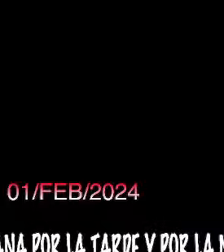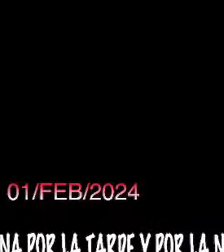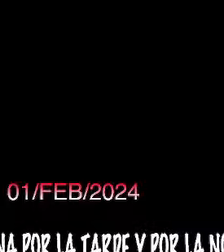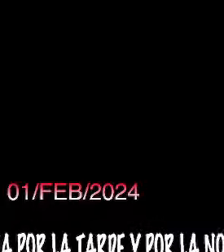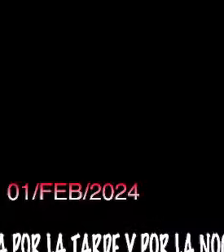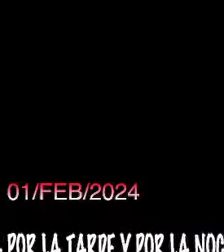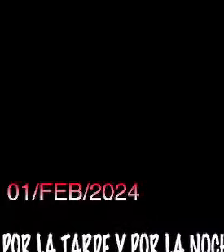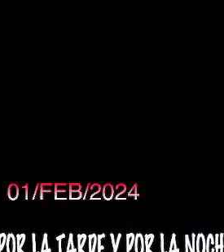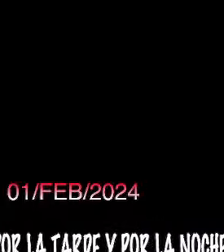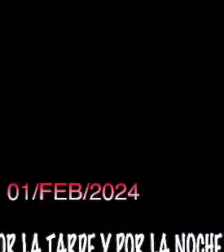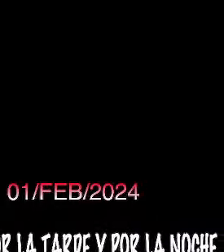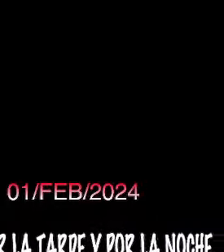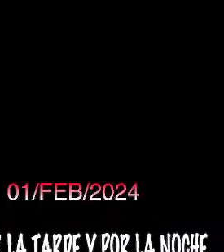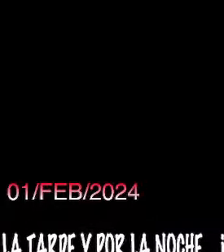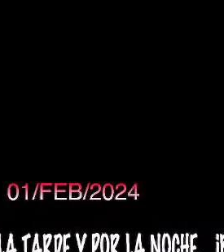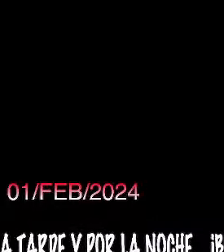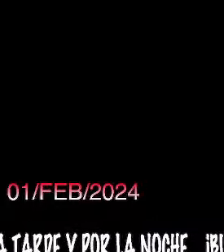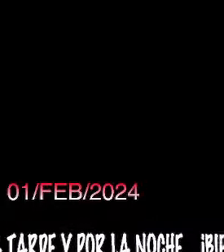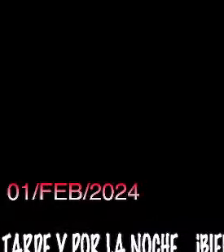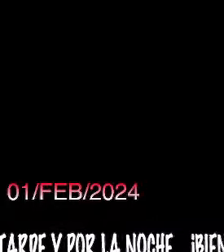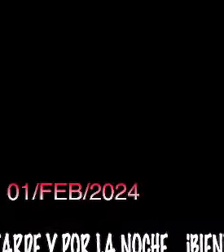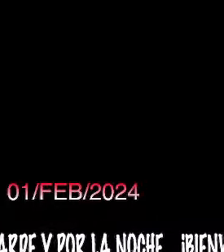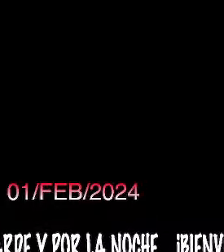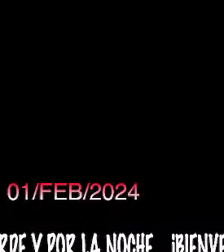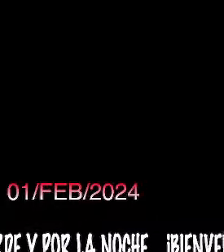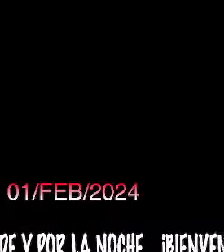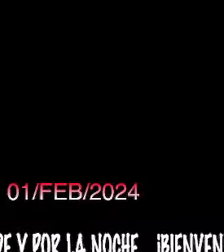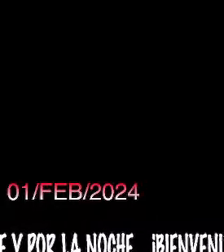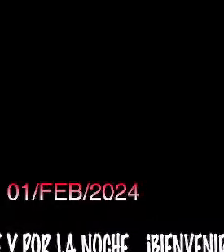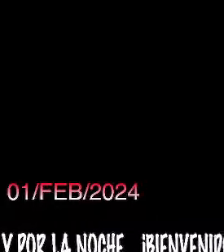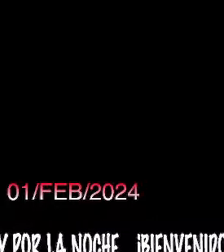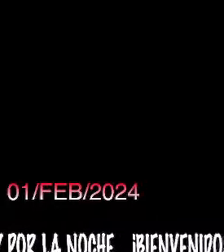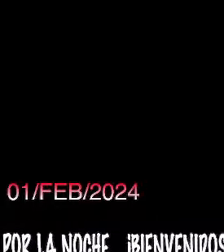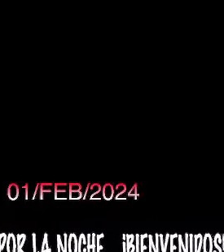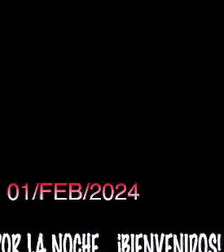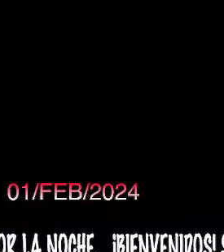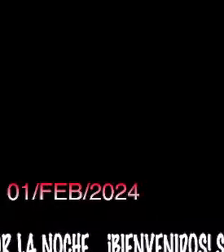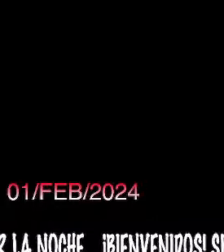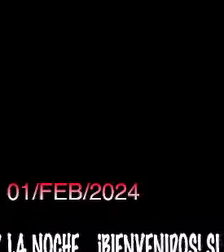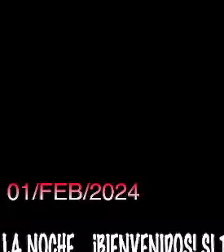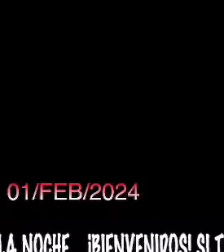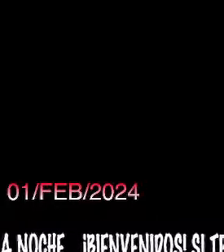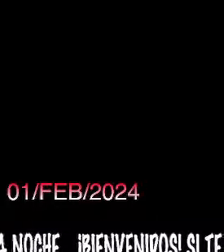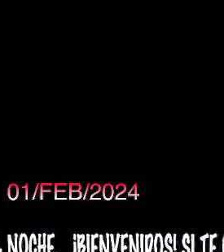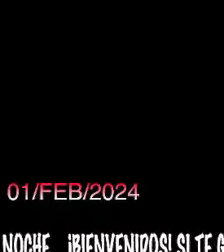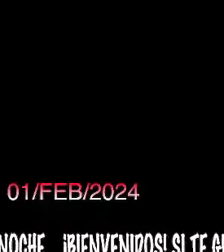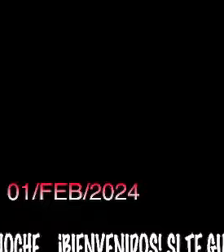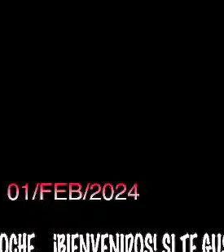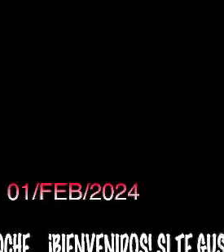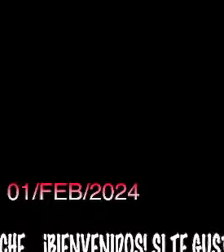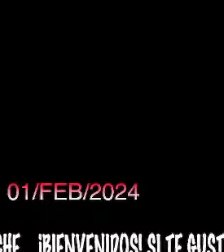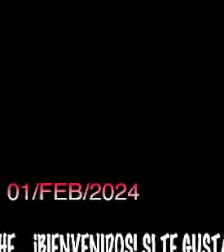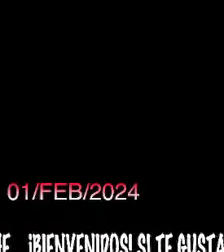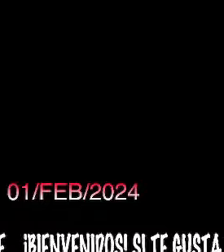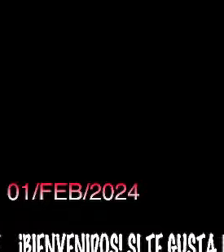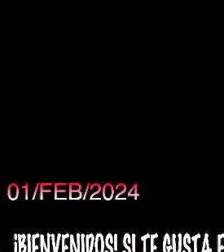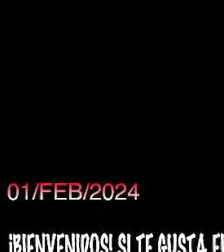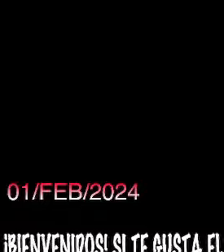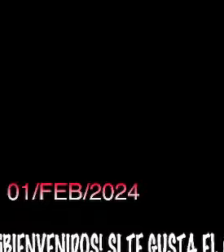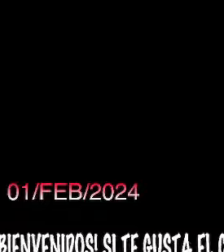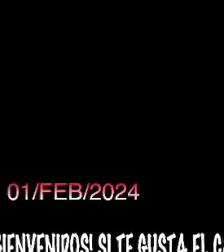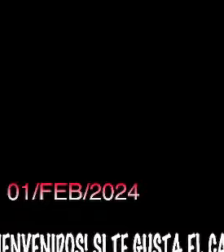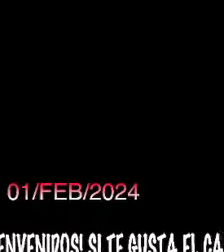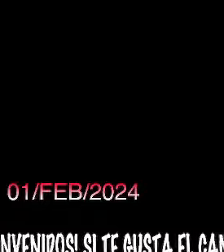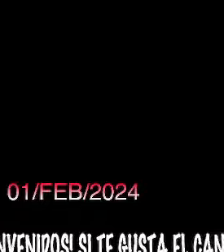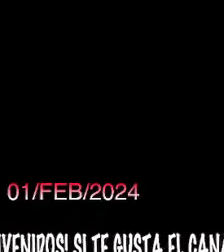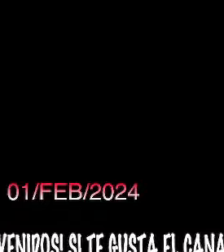Ahora quitamos la musiquita, que es rockero, Sergio Gutiérrez Luna lo musicalizó. Así es como recibían al diputado, tanto los consejeros como los